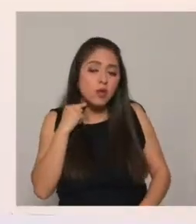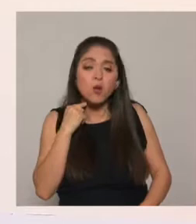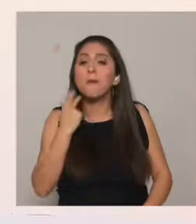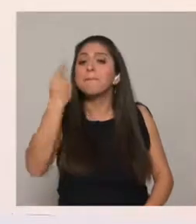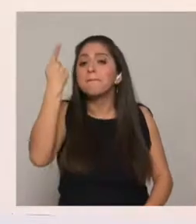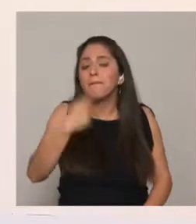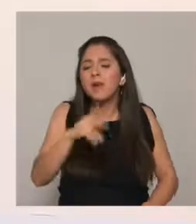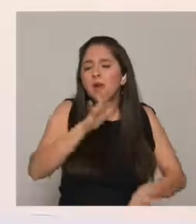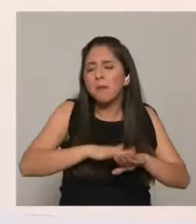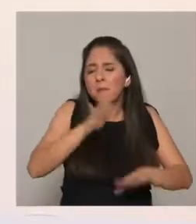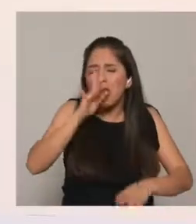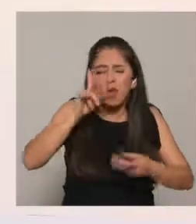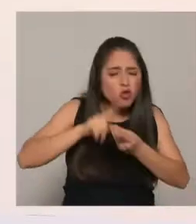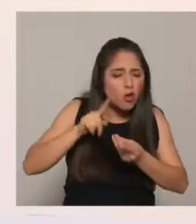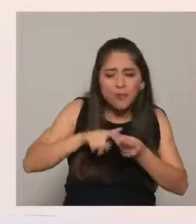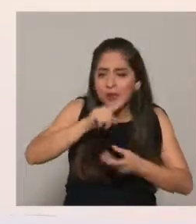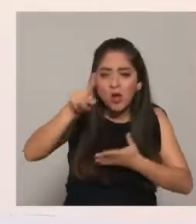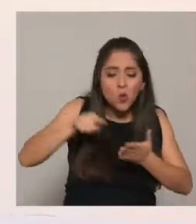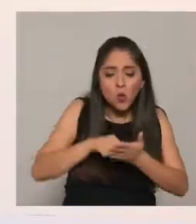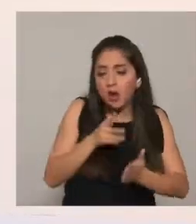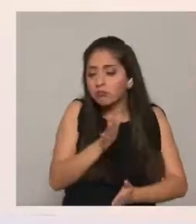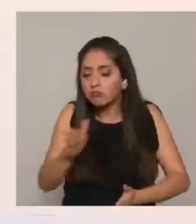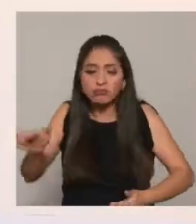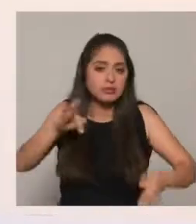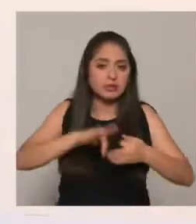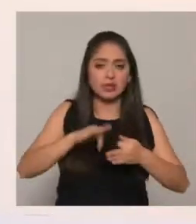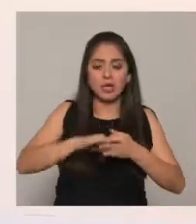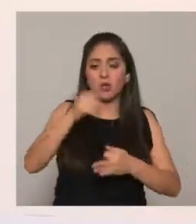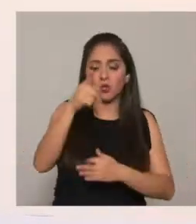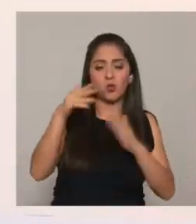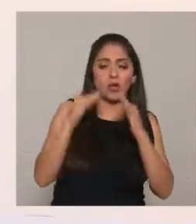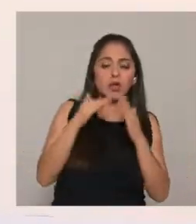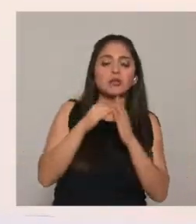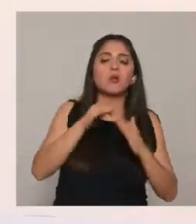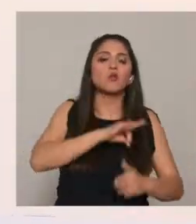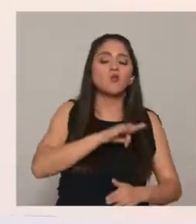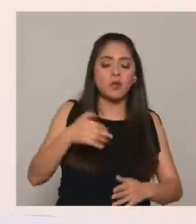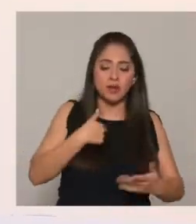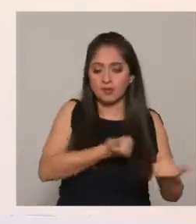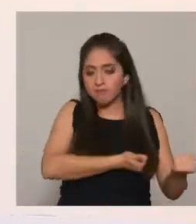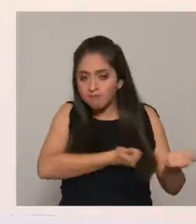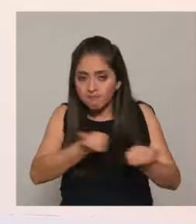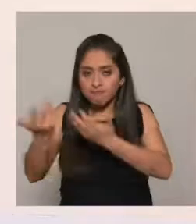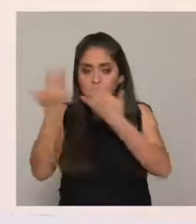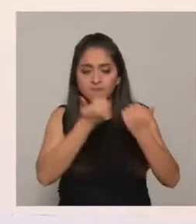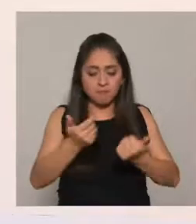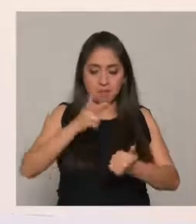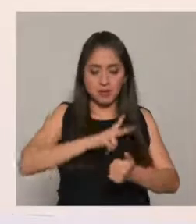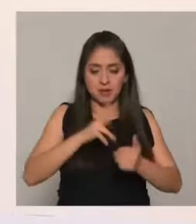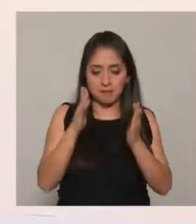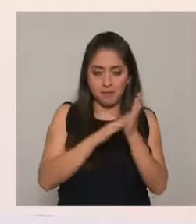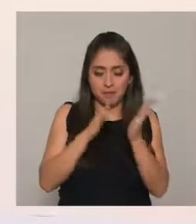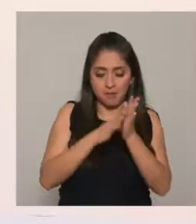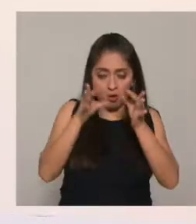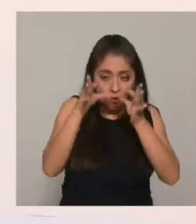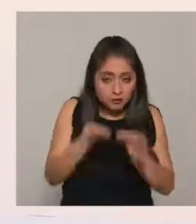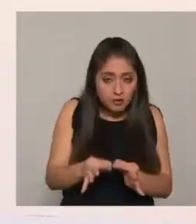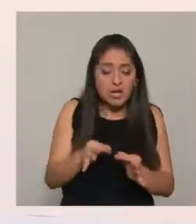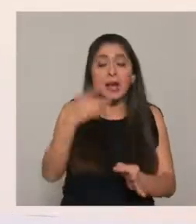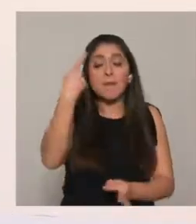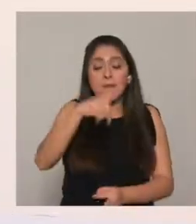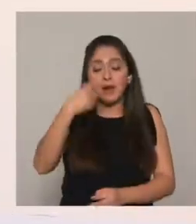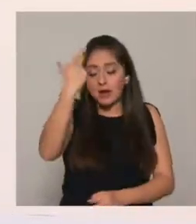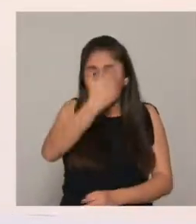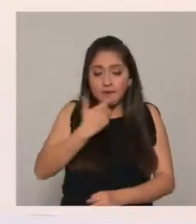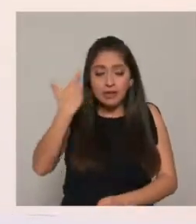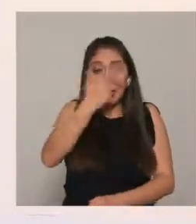todo la ubicación más cercana a nuestro domicilio en donde podamos llevar ahí nuestros documentos oficiales para garantizar que el